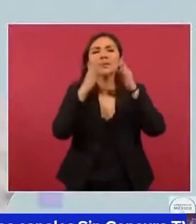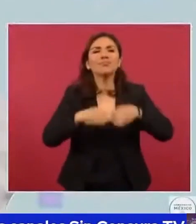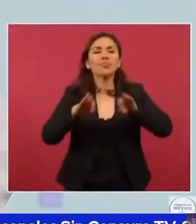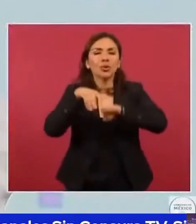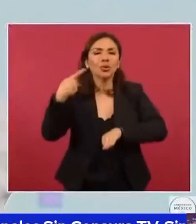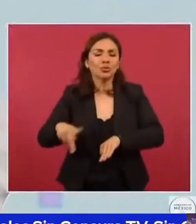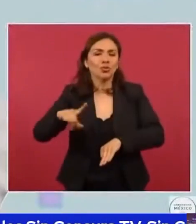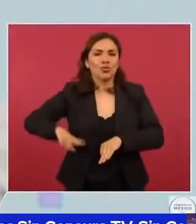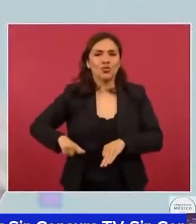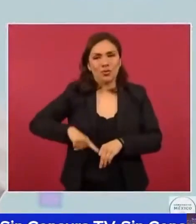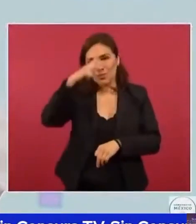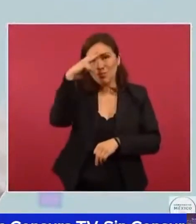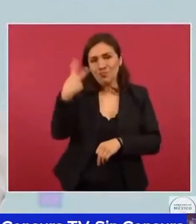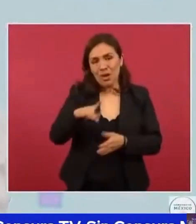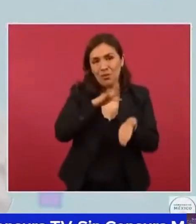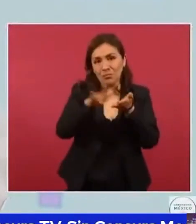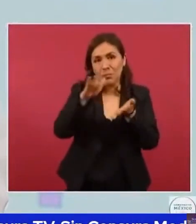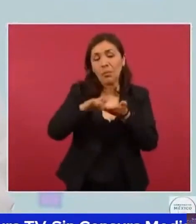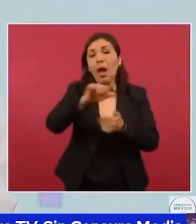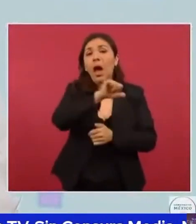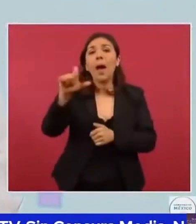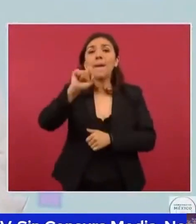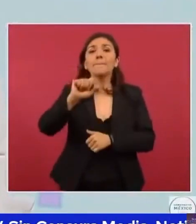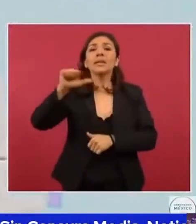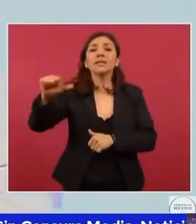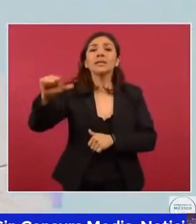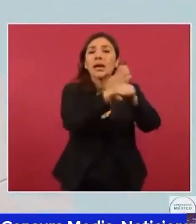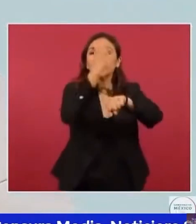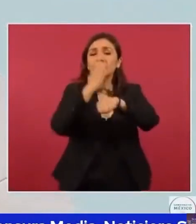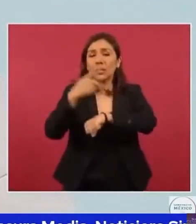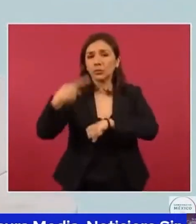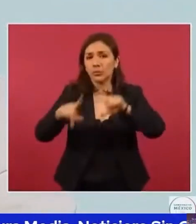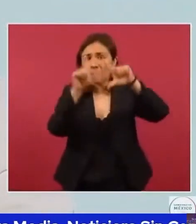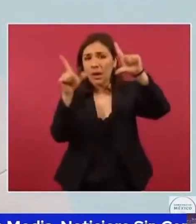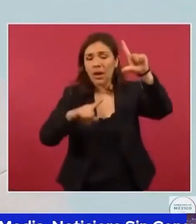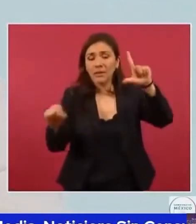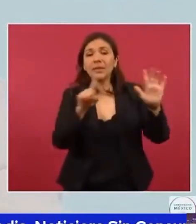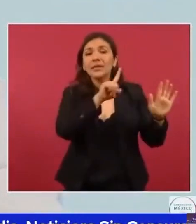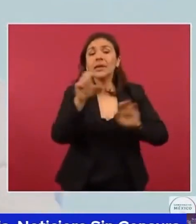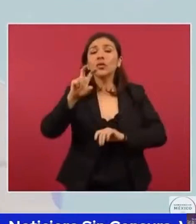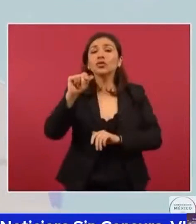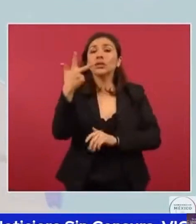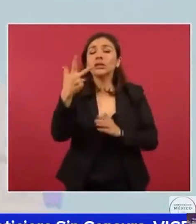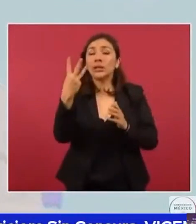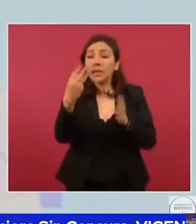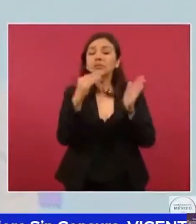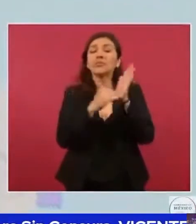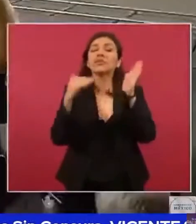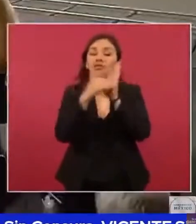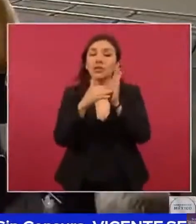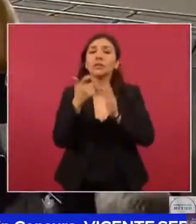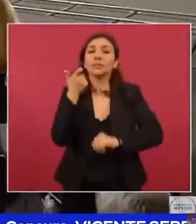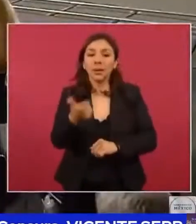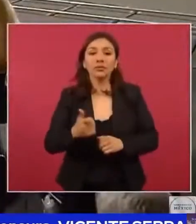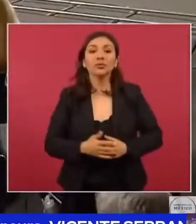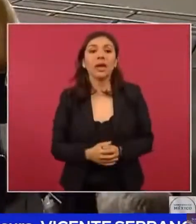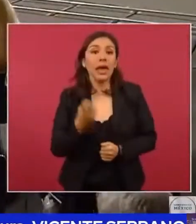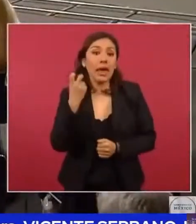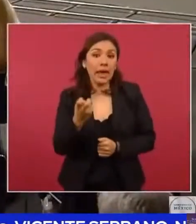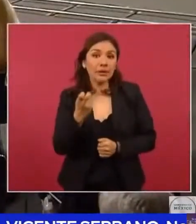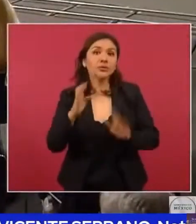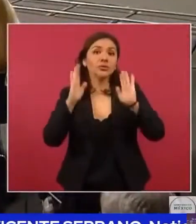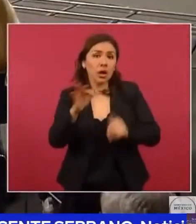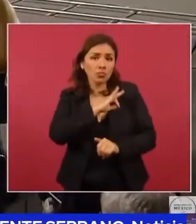Gobierno de México en 26 entidades del país, 183 millones de pesos. Con esto